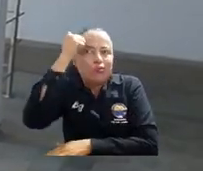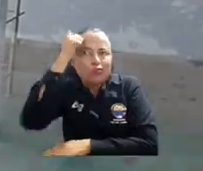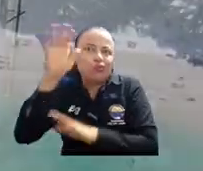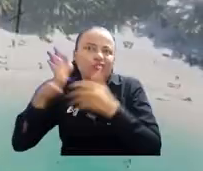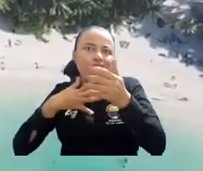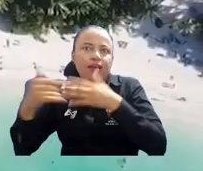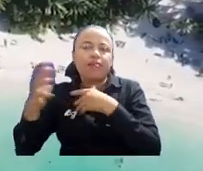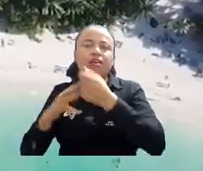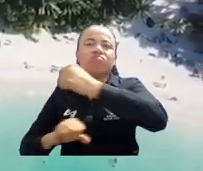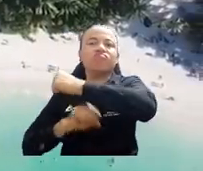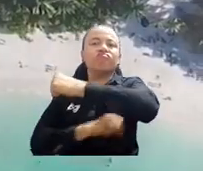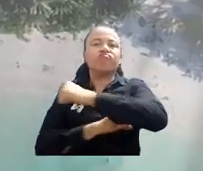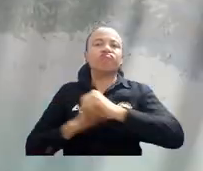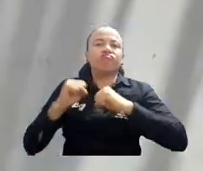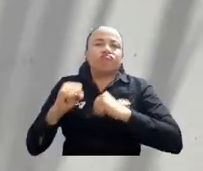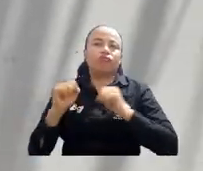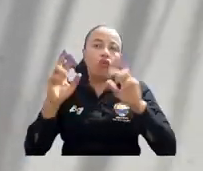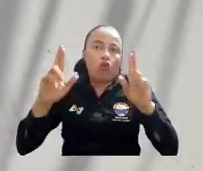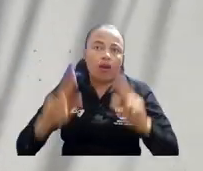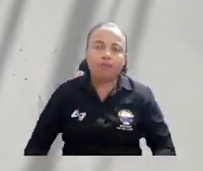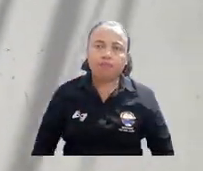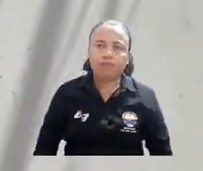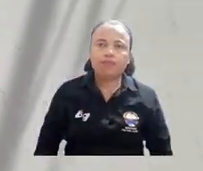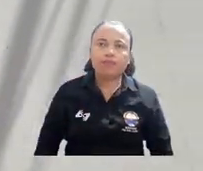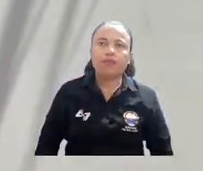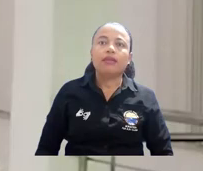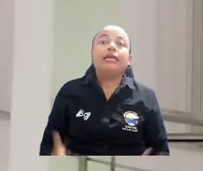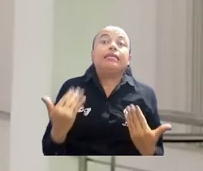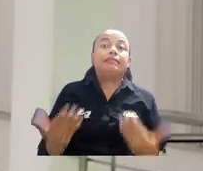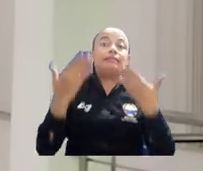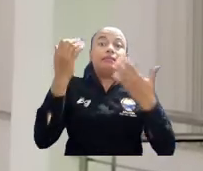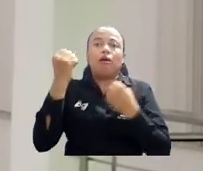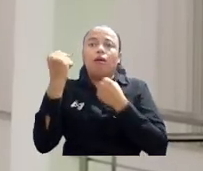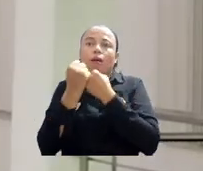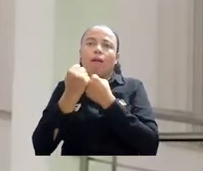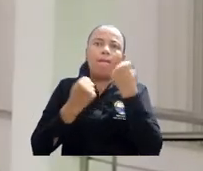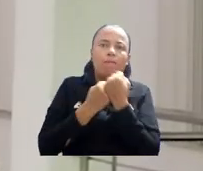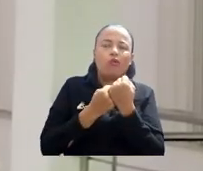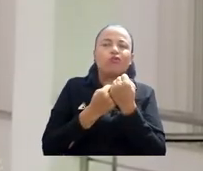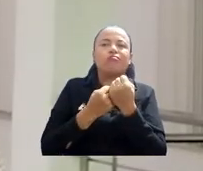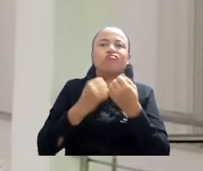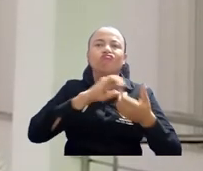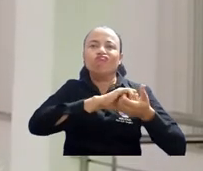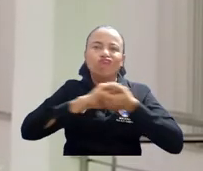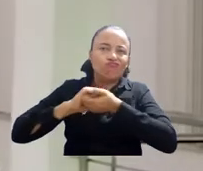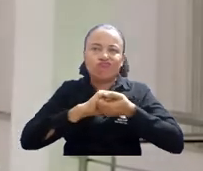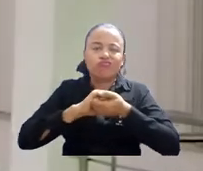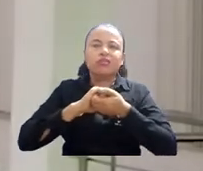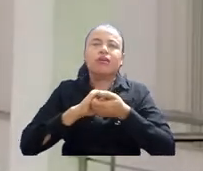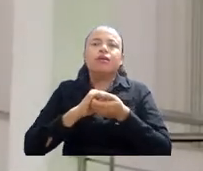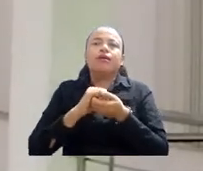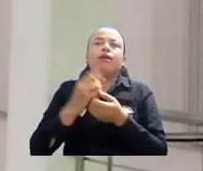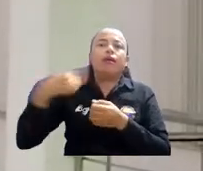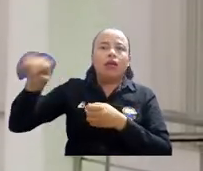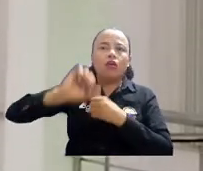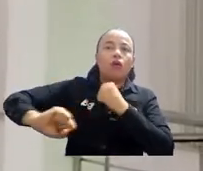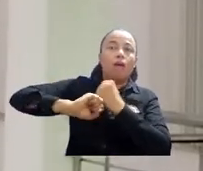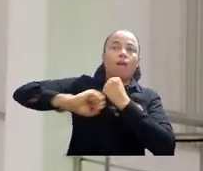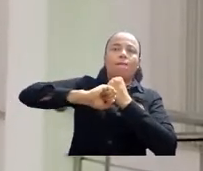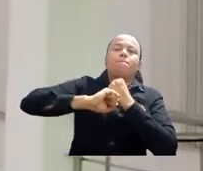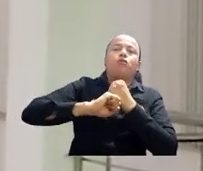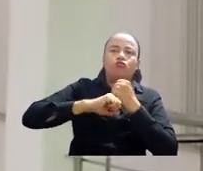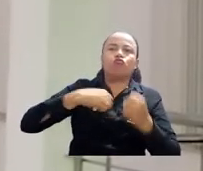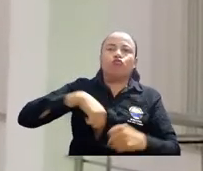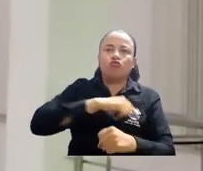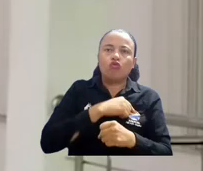Andrés, que debe constituirse a partir del fortalecimiento del Infotep. El beneficio va a ser incalculable. La idea es empezar a trabajar de la mano, la idea